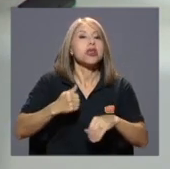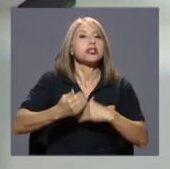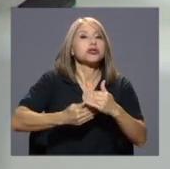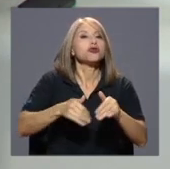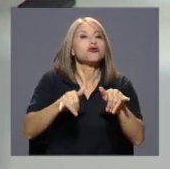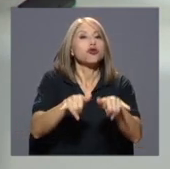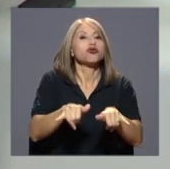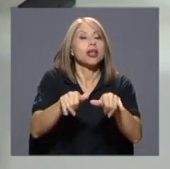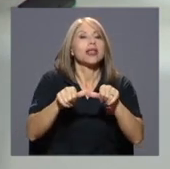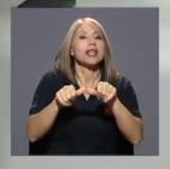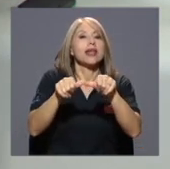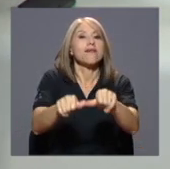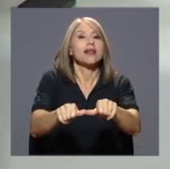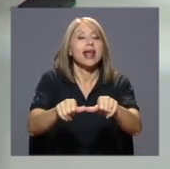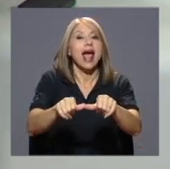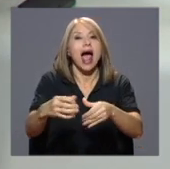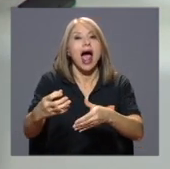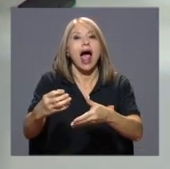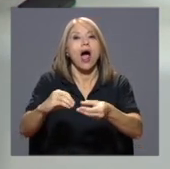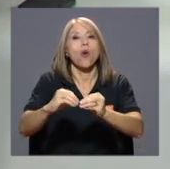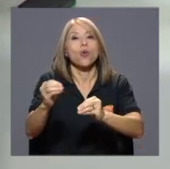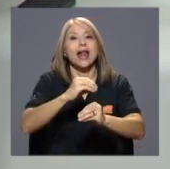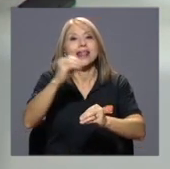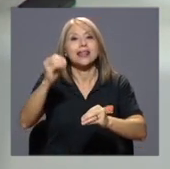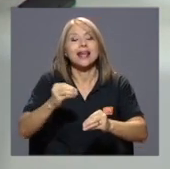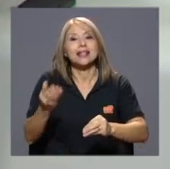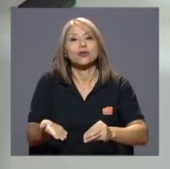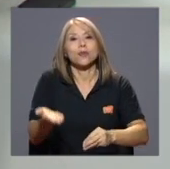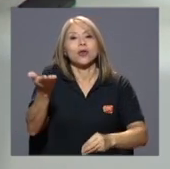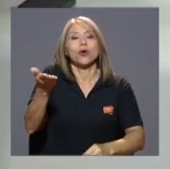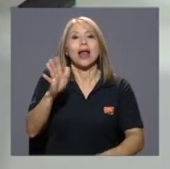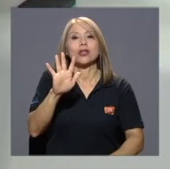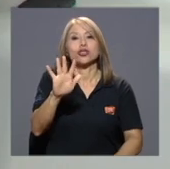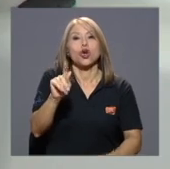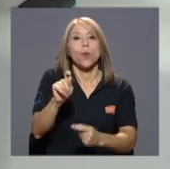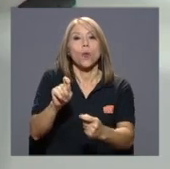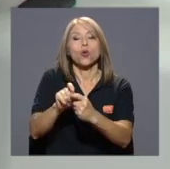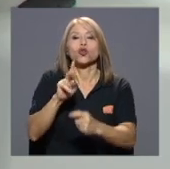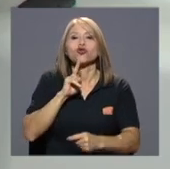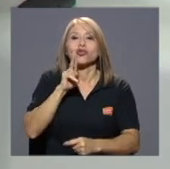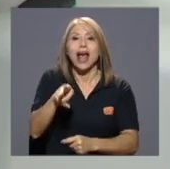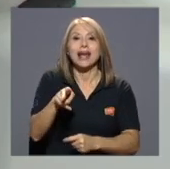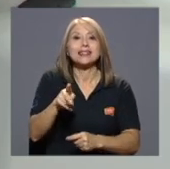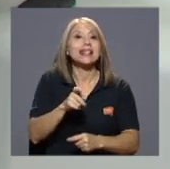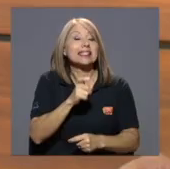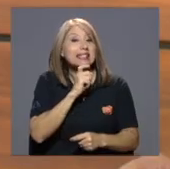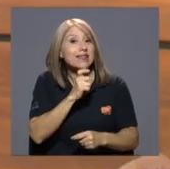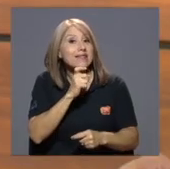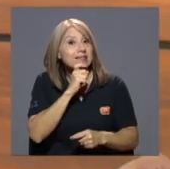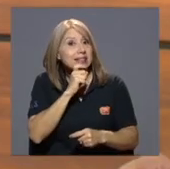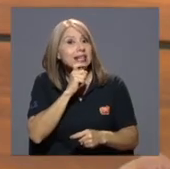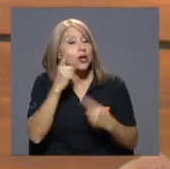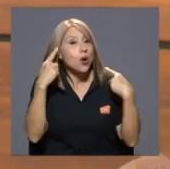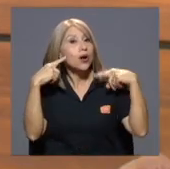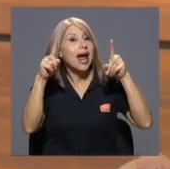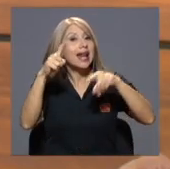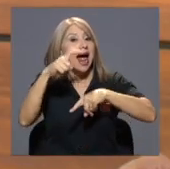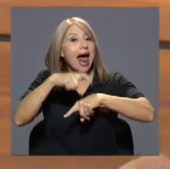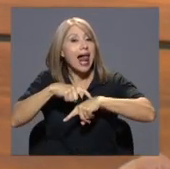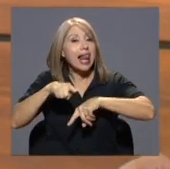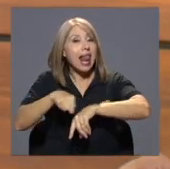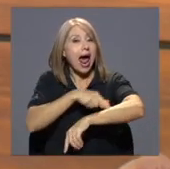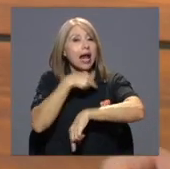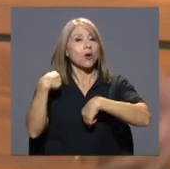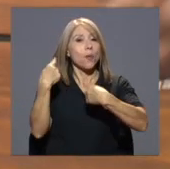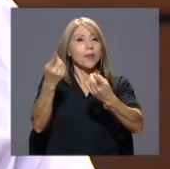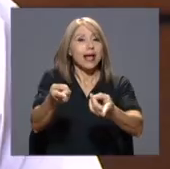superior a los 5 puntos reales. Y eso es difícil de lograr en el largo plazo. ¿Cómo me lo explica más fácil? A ver. Muy